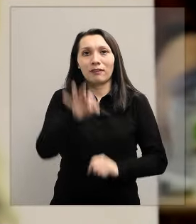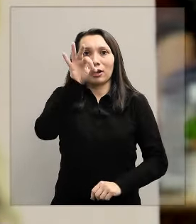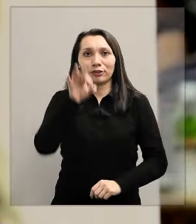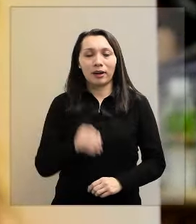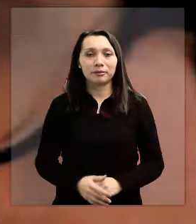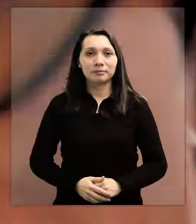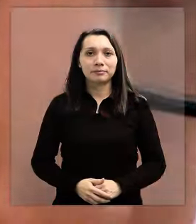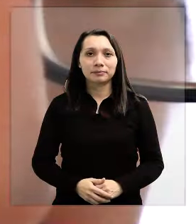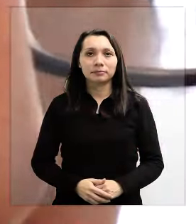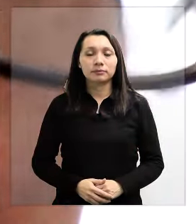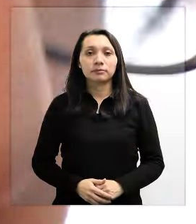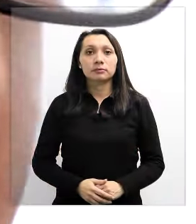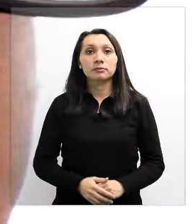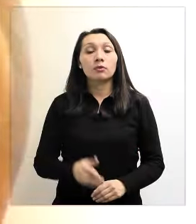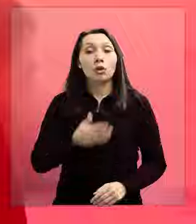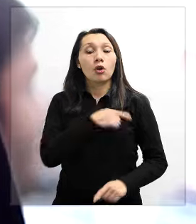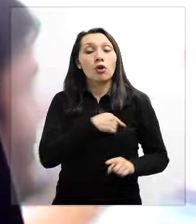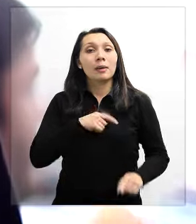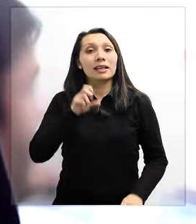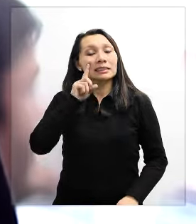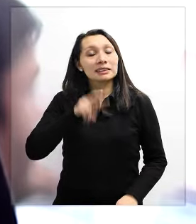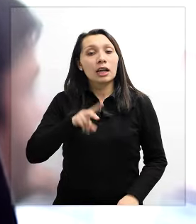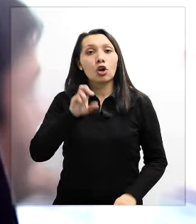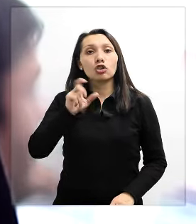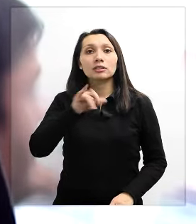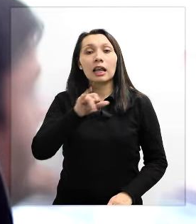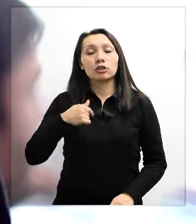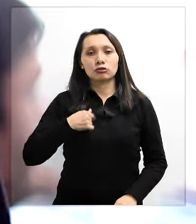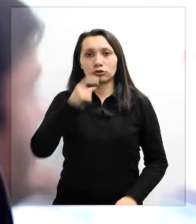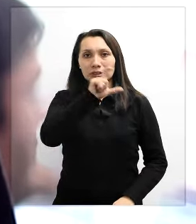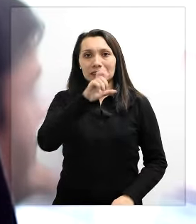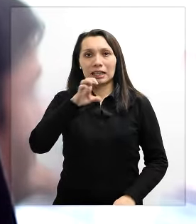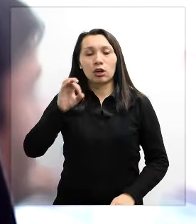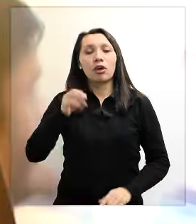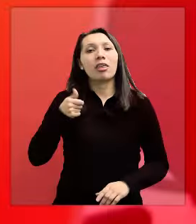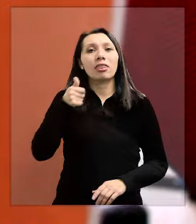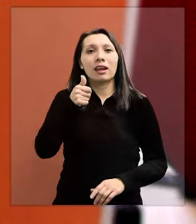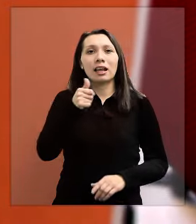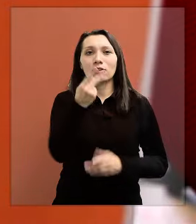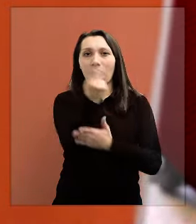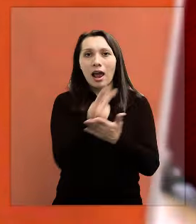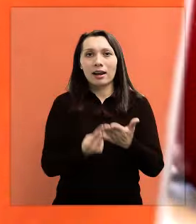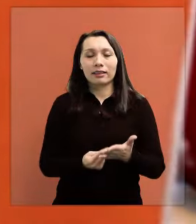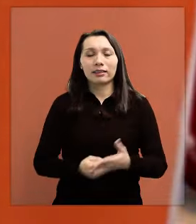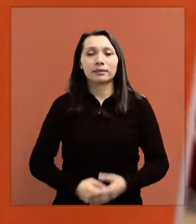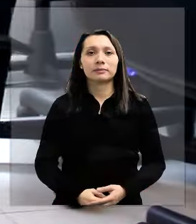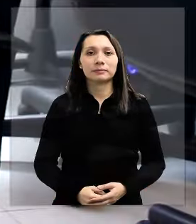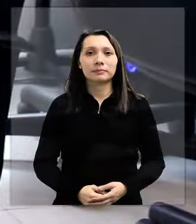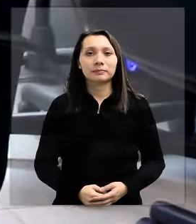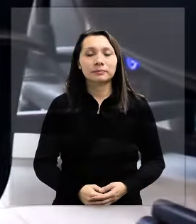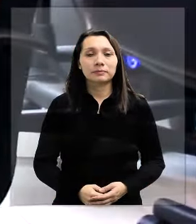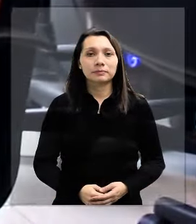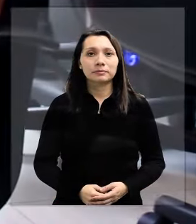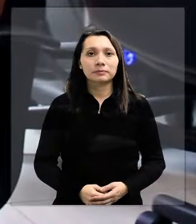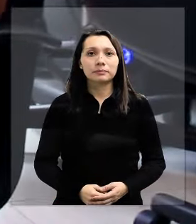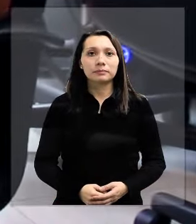encontrar. Me llamo Cristian González, soy CEO y director de arte en Iguanavi.